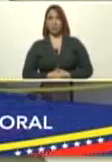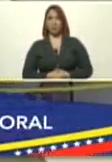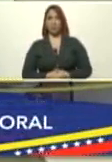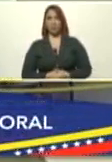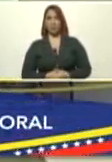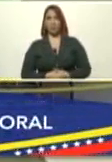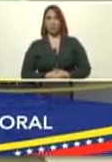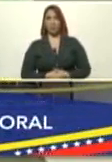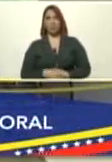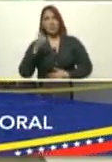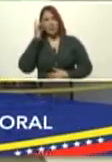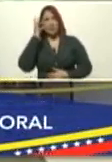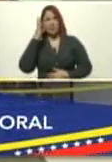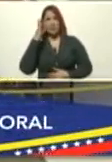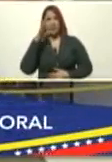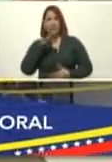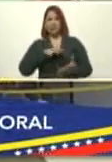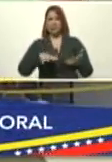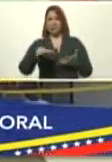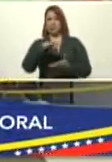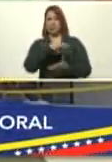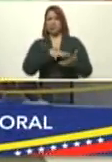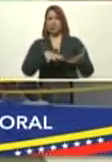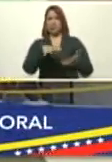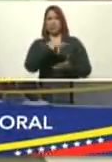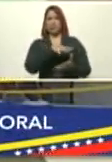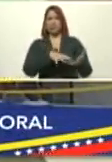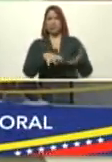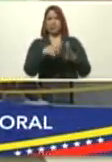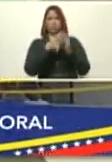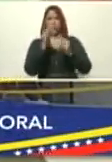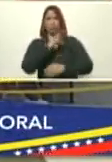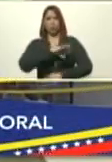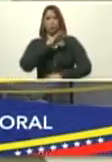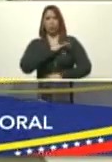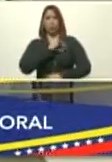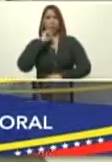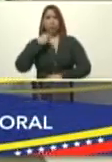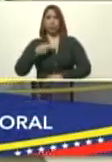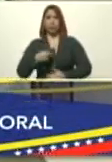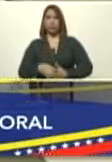Y se creó una convulsión en toda la sociedad ucraniana.